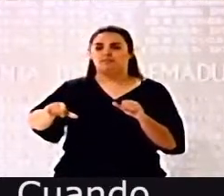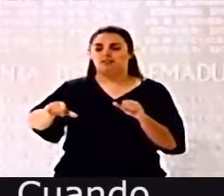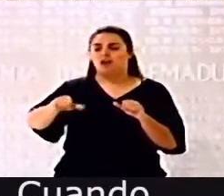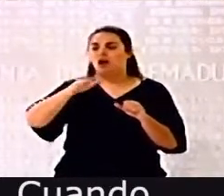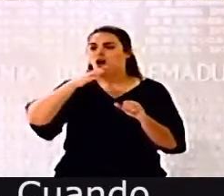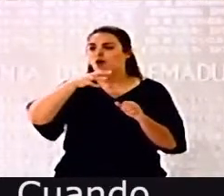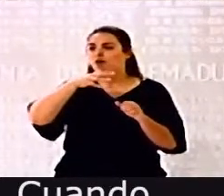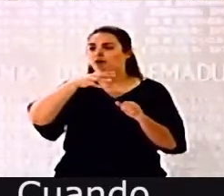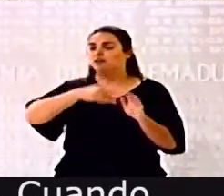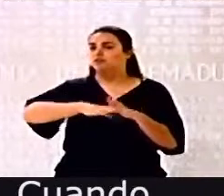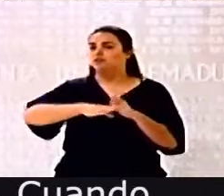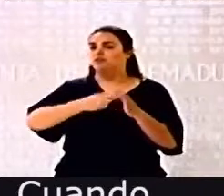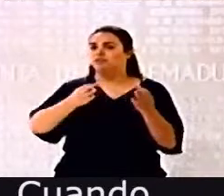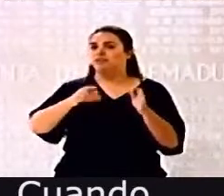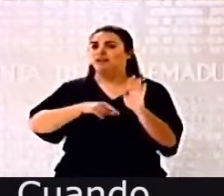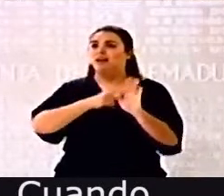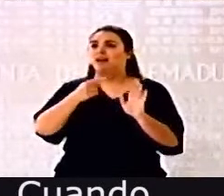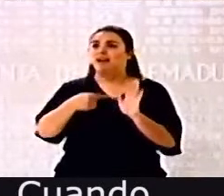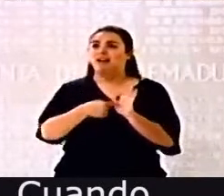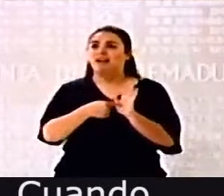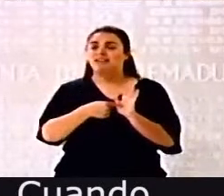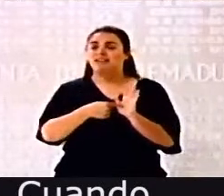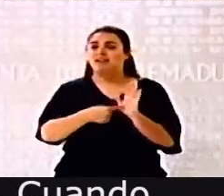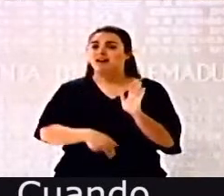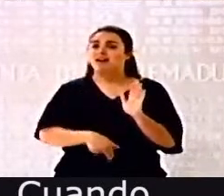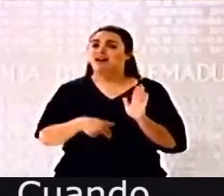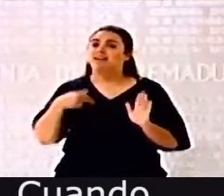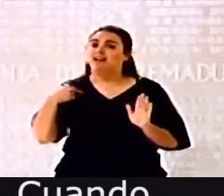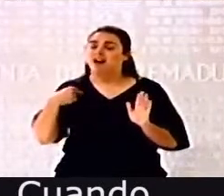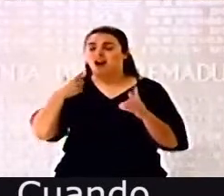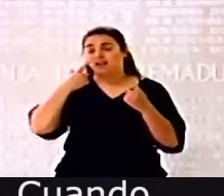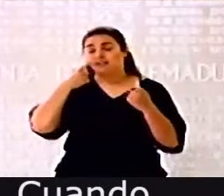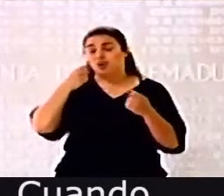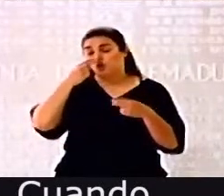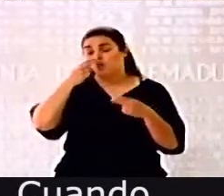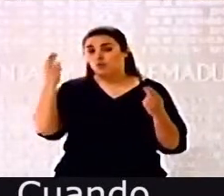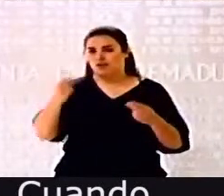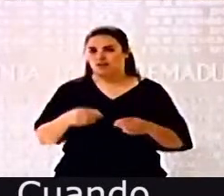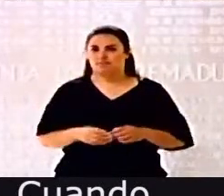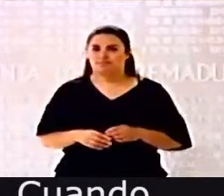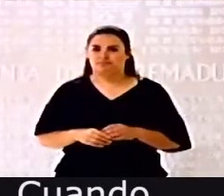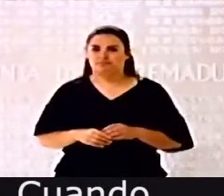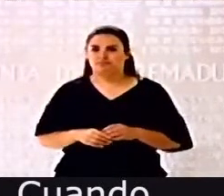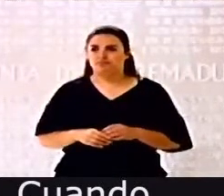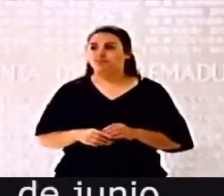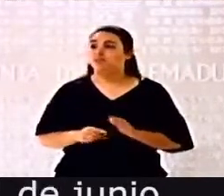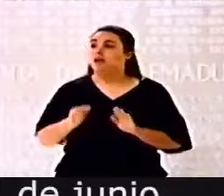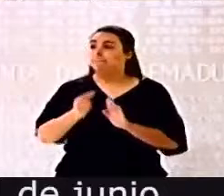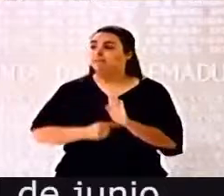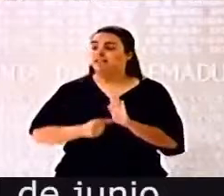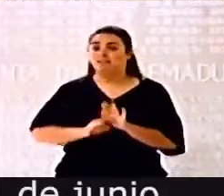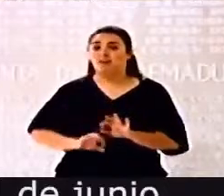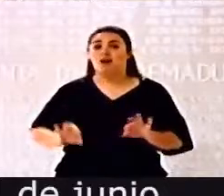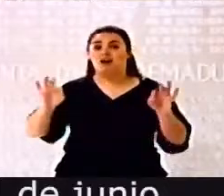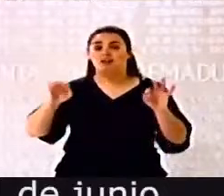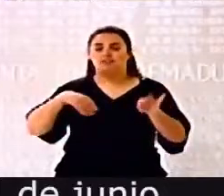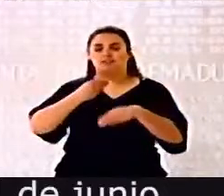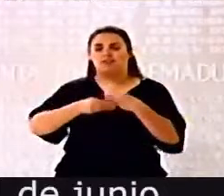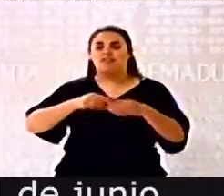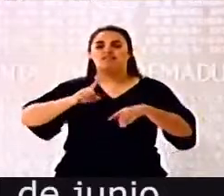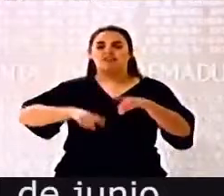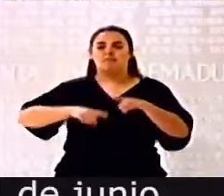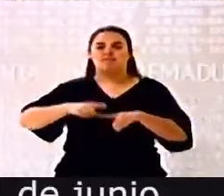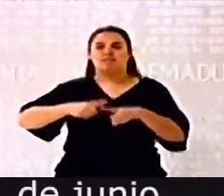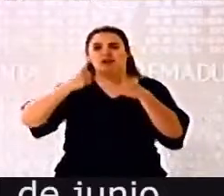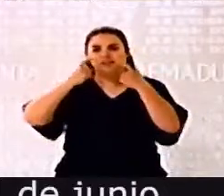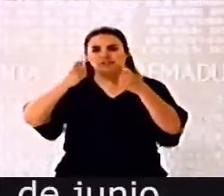prevalece es la Ley General de Salud Pública y las medidas excepcionales se toman en función de la salud